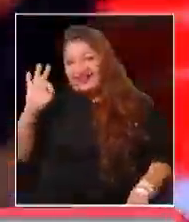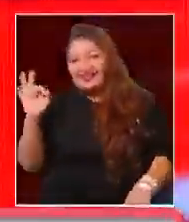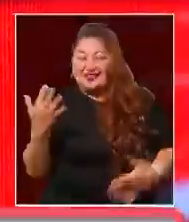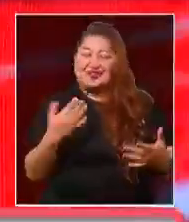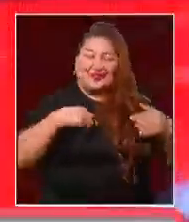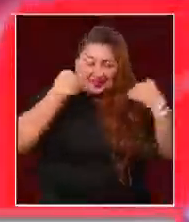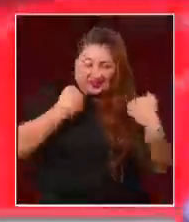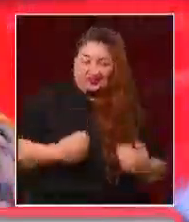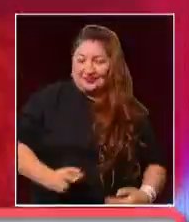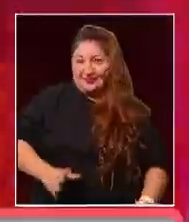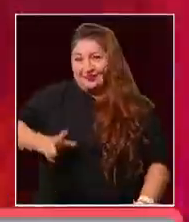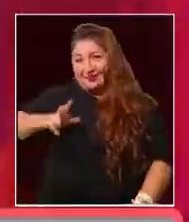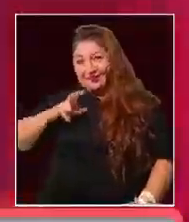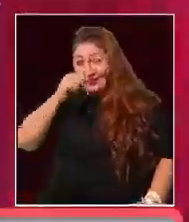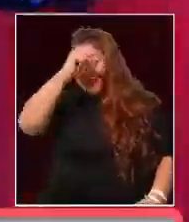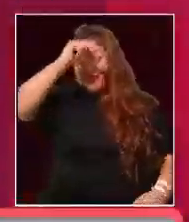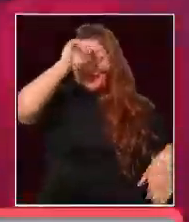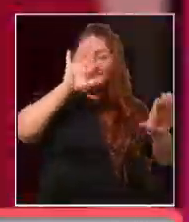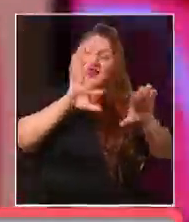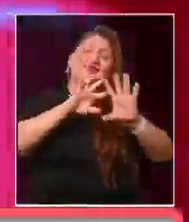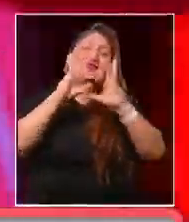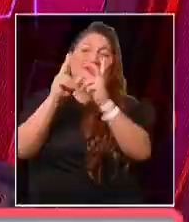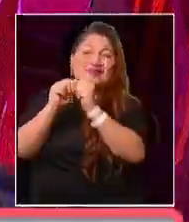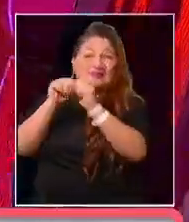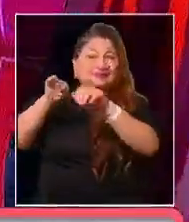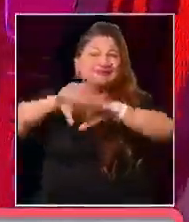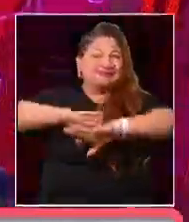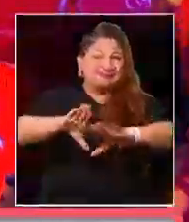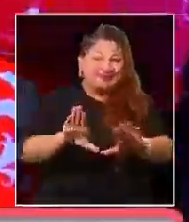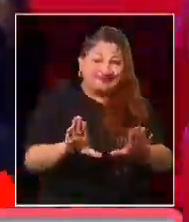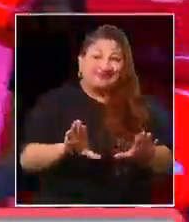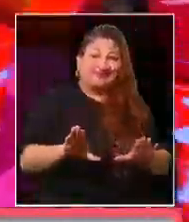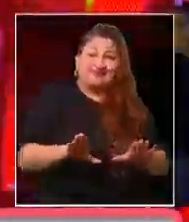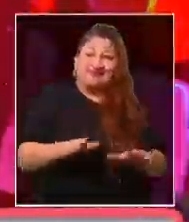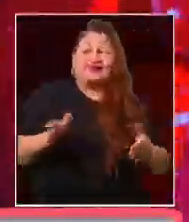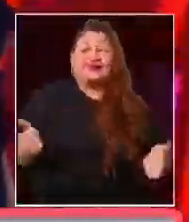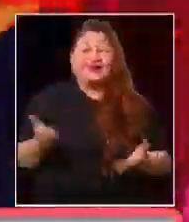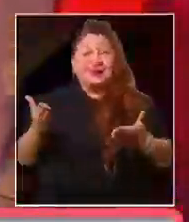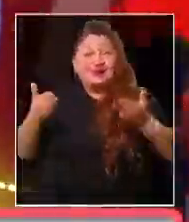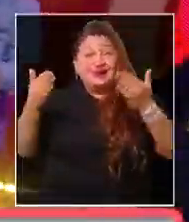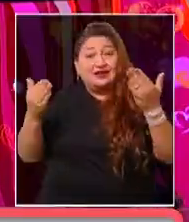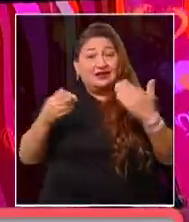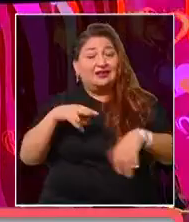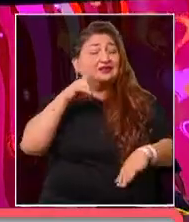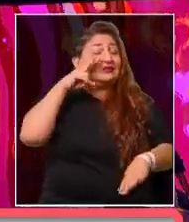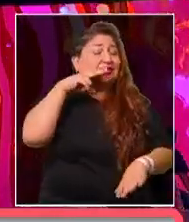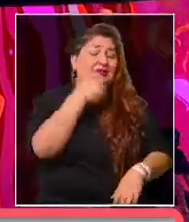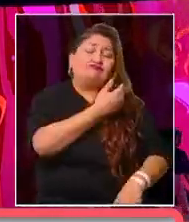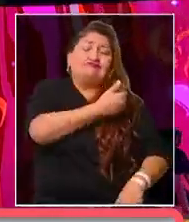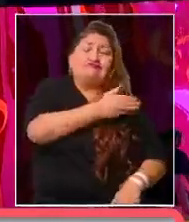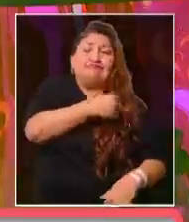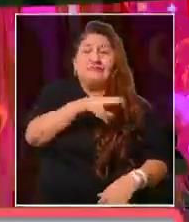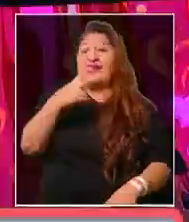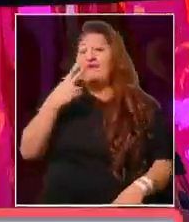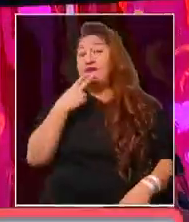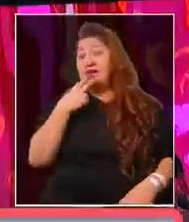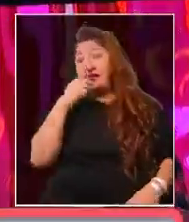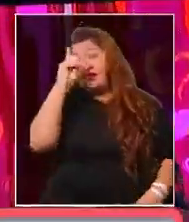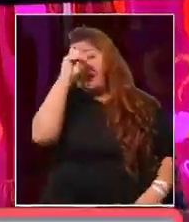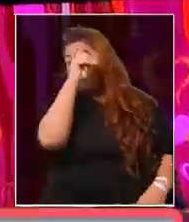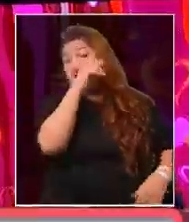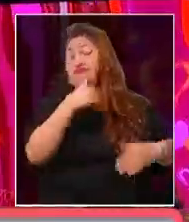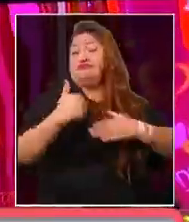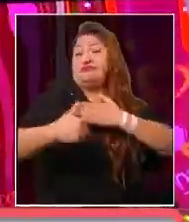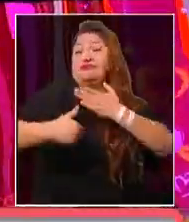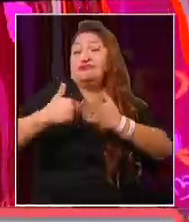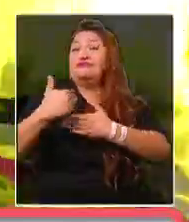gala. Domingo en familia se cierra la semana. Siempre arriba sin importar que la vida se complique al